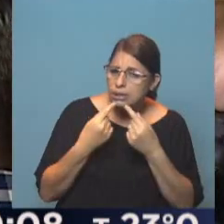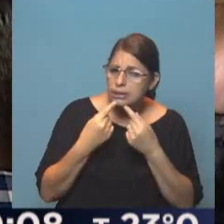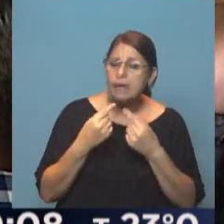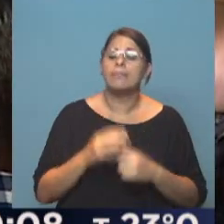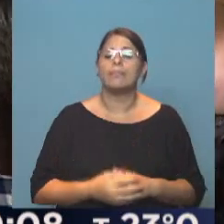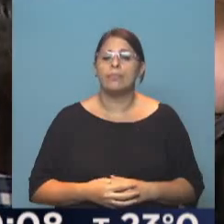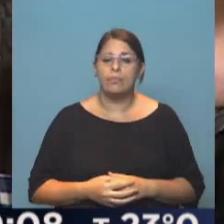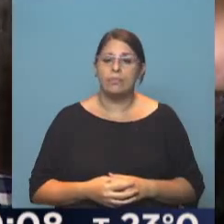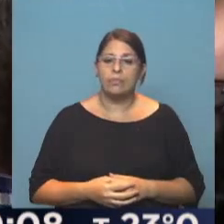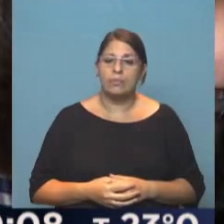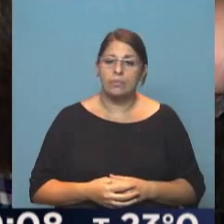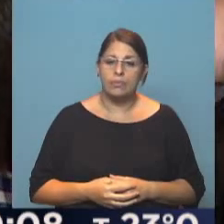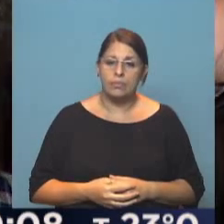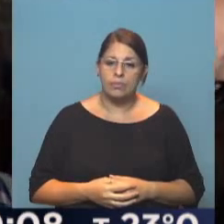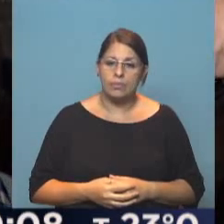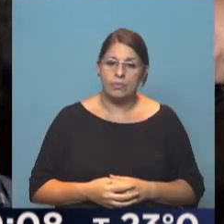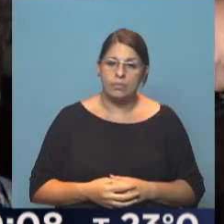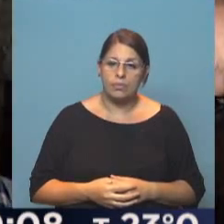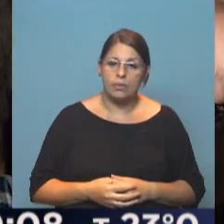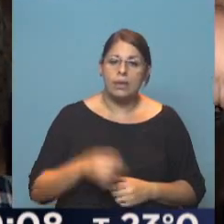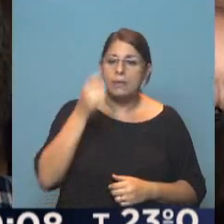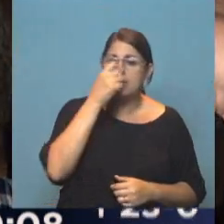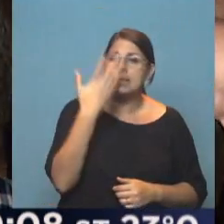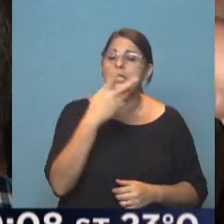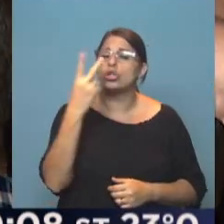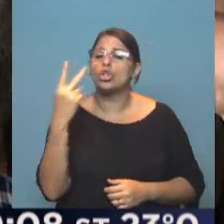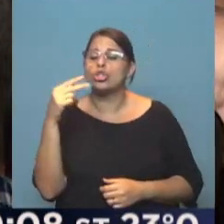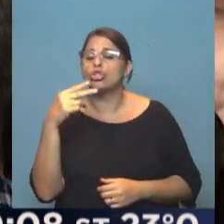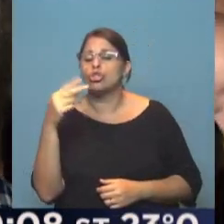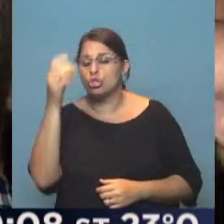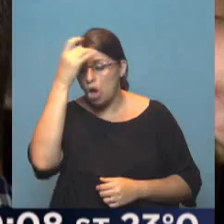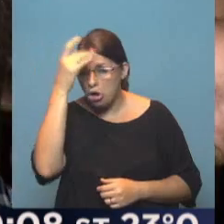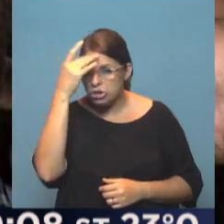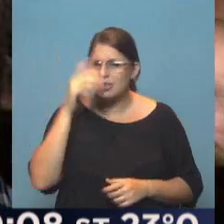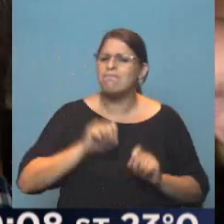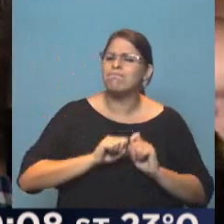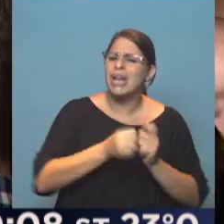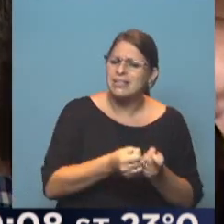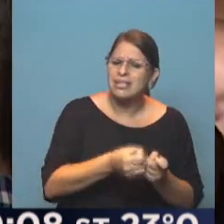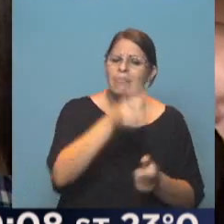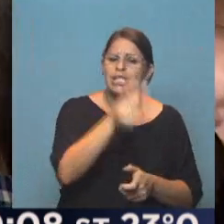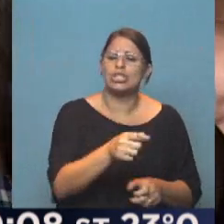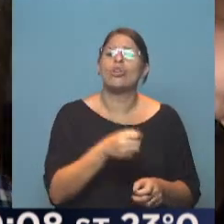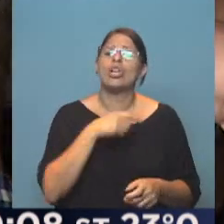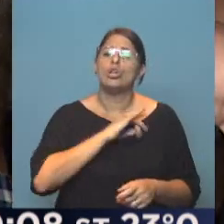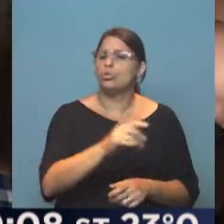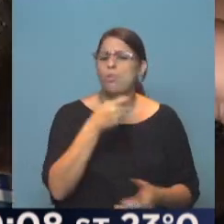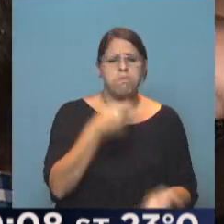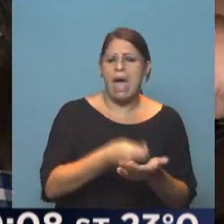de, a través de la 25212, es presionar al empleador para que pague